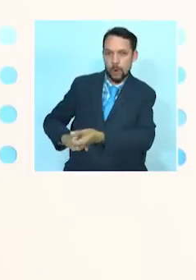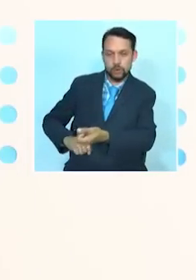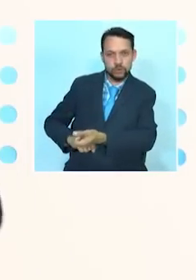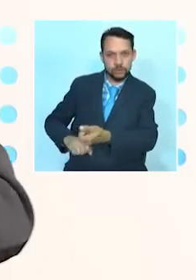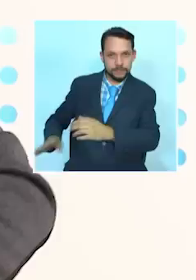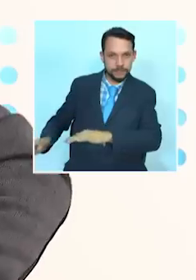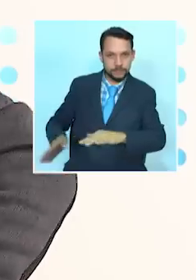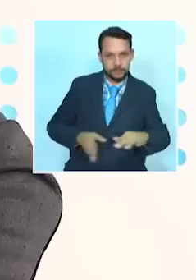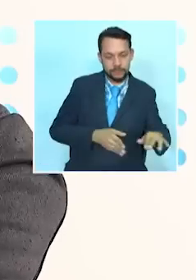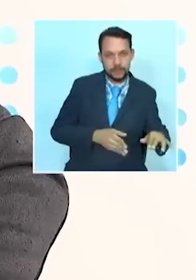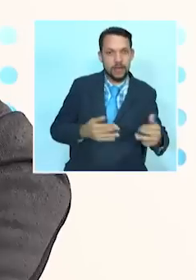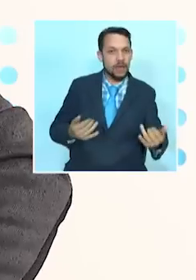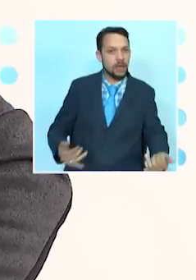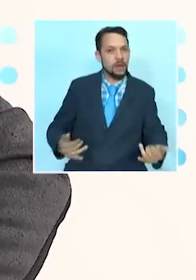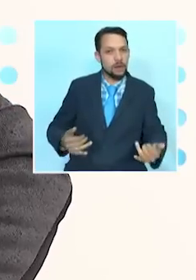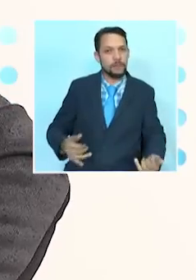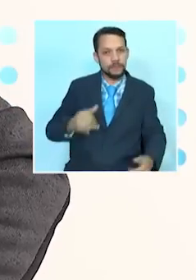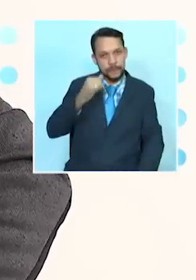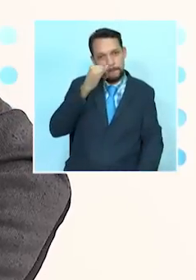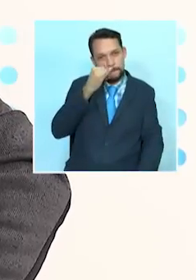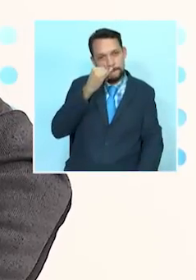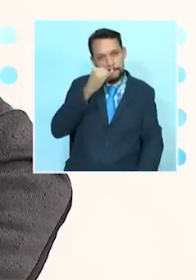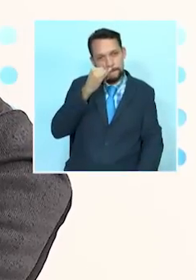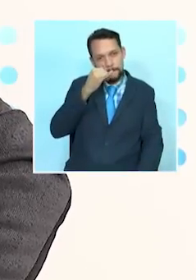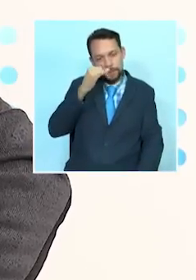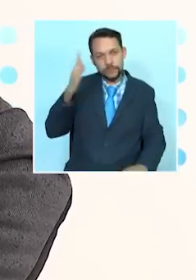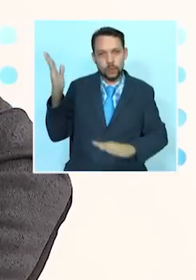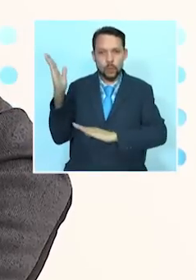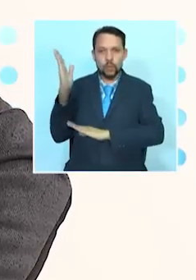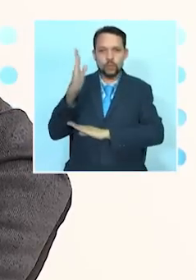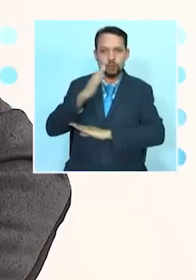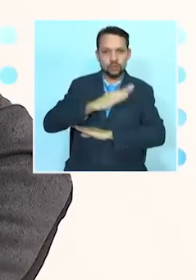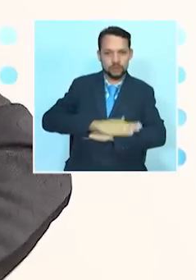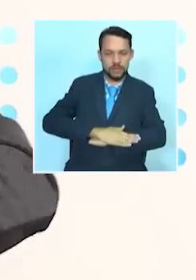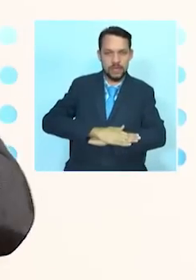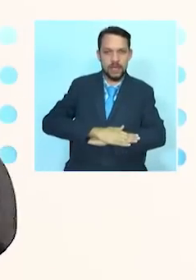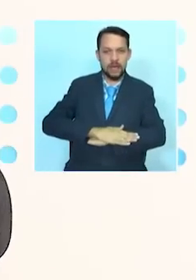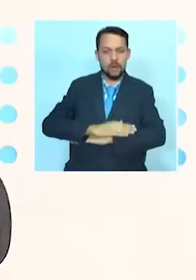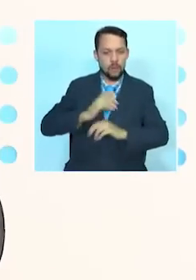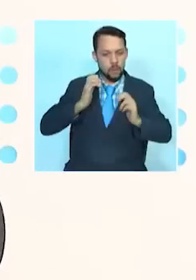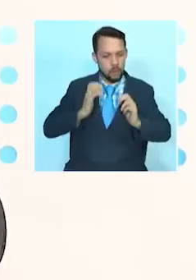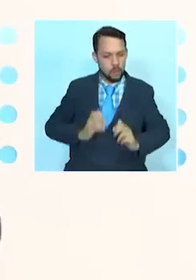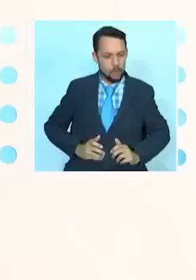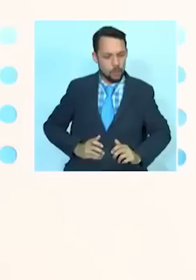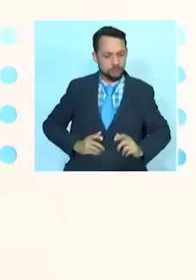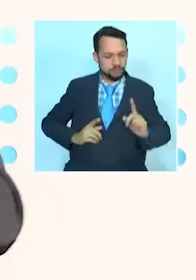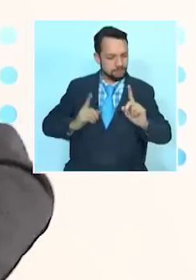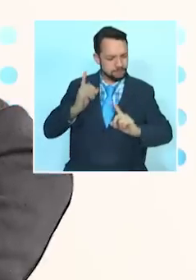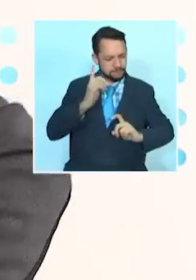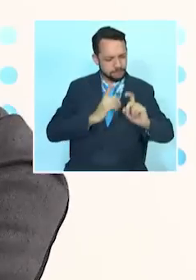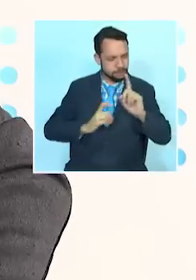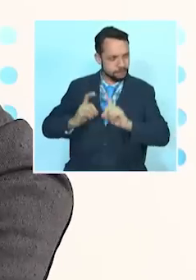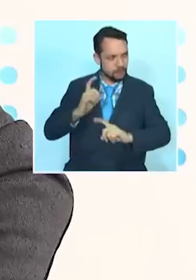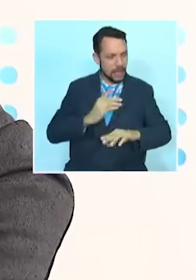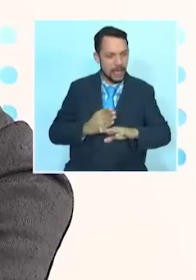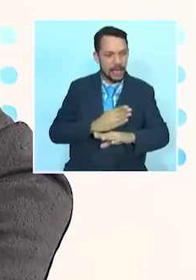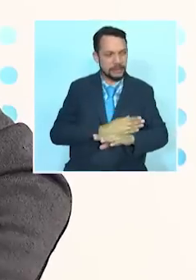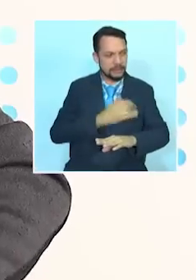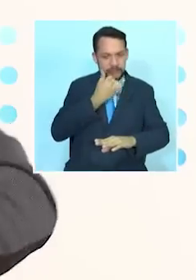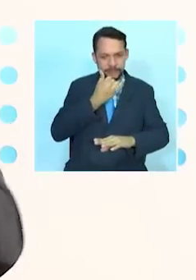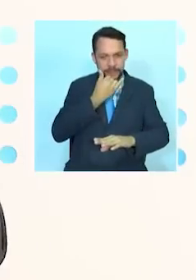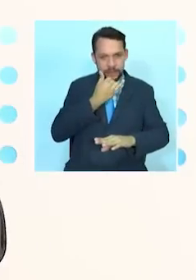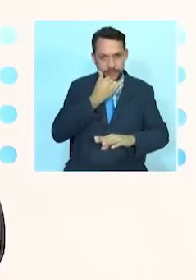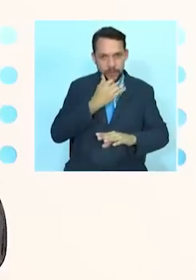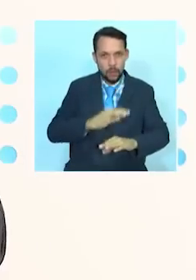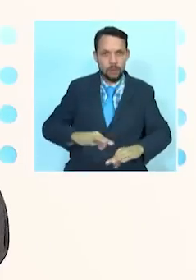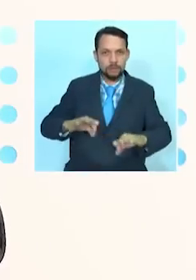a ver algo sobre el día para tu alma que se celebró o se desarrolló más bien este fin de semana Recuerden que el día para